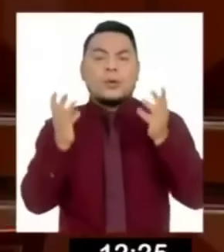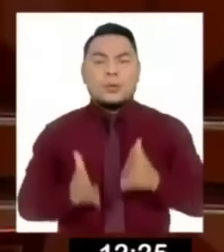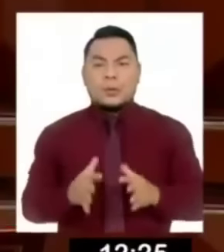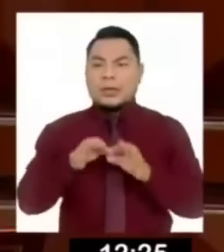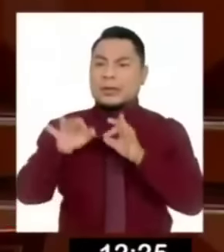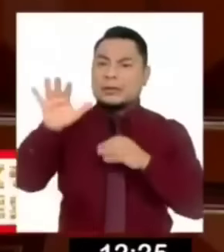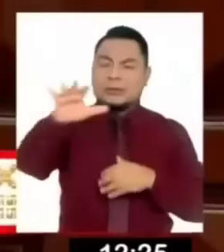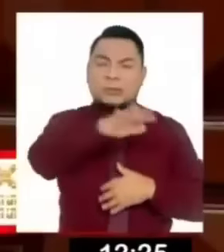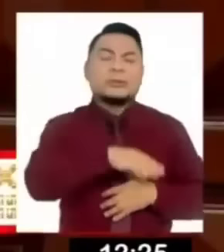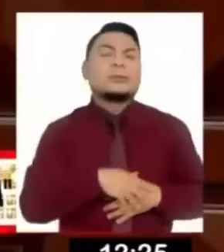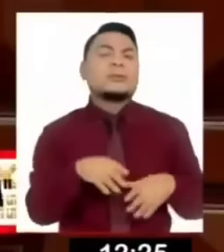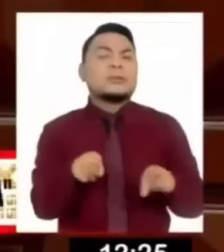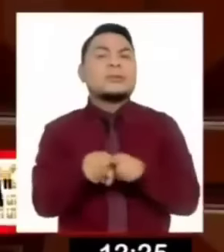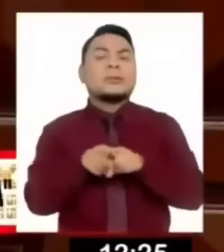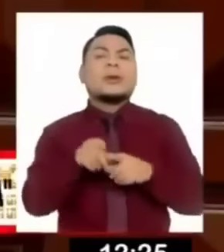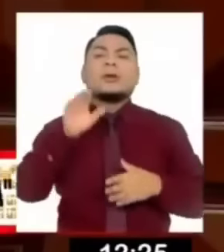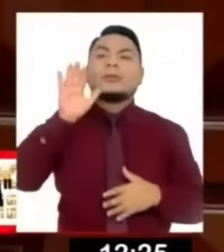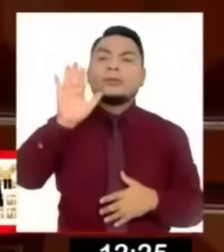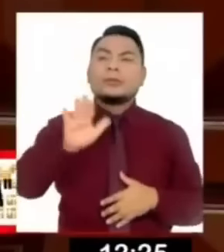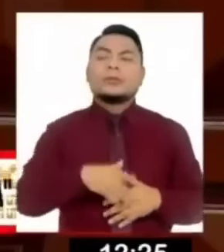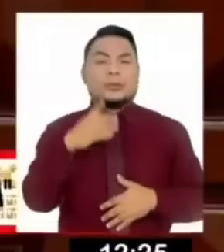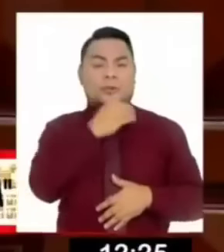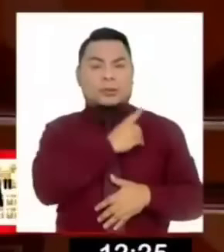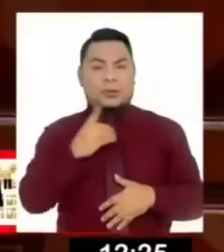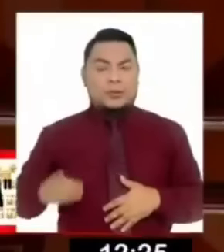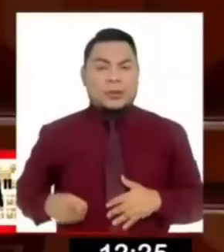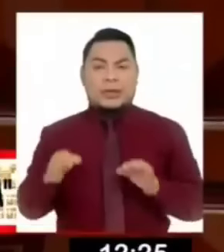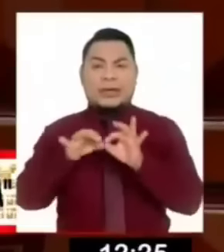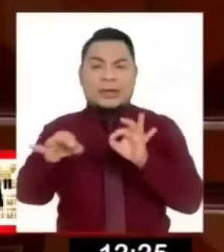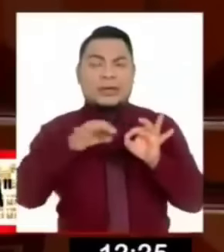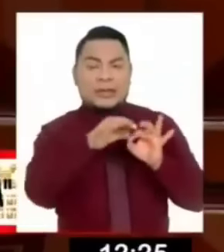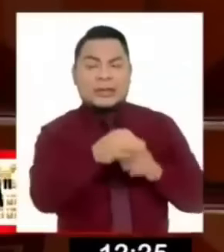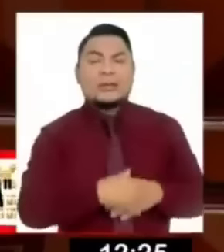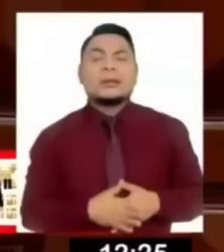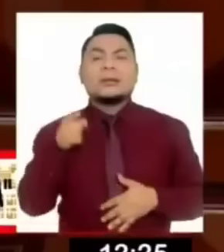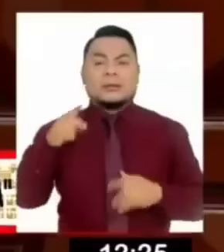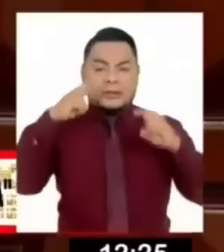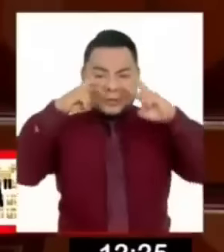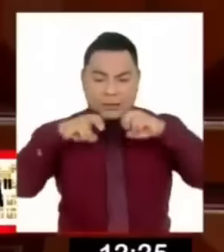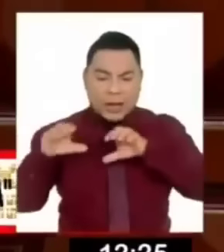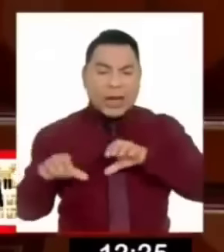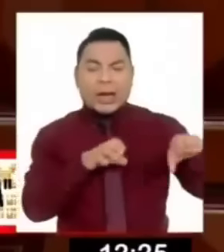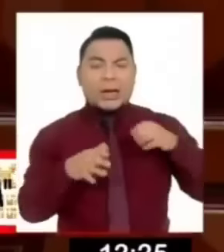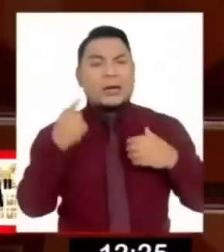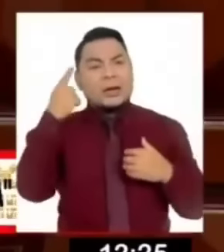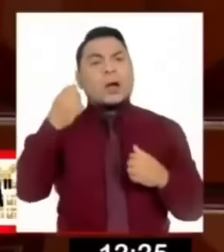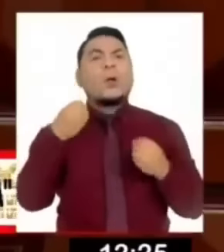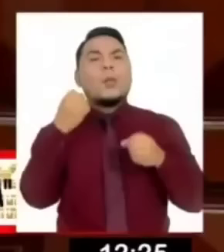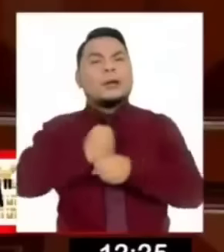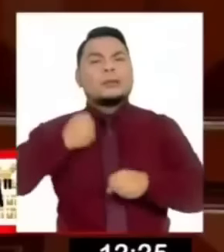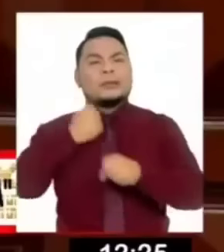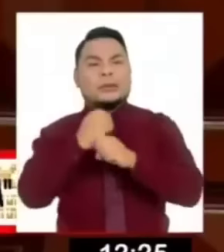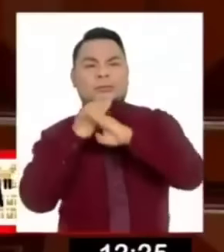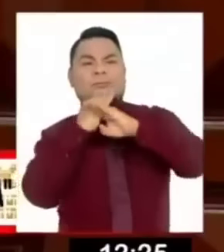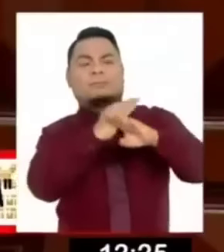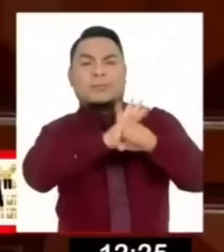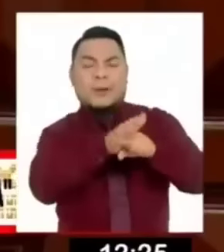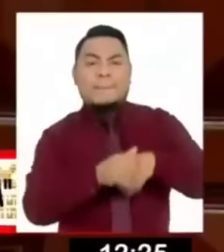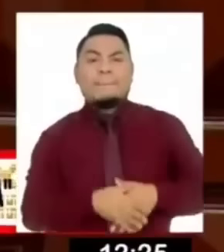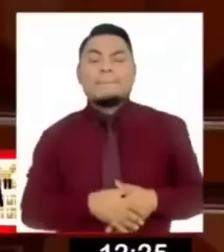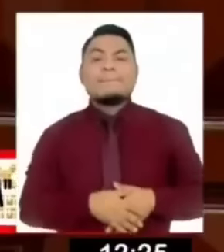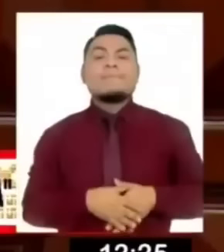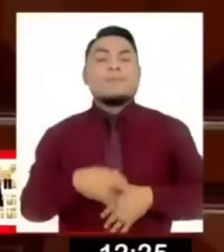regionales y a sus directores regionales a evaluar acciones ante la pandemia. Los